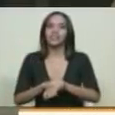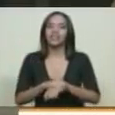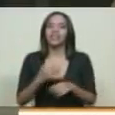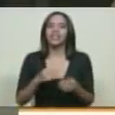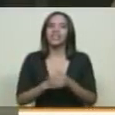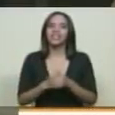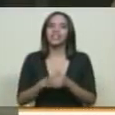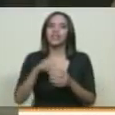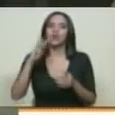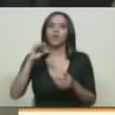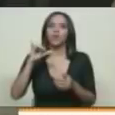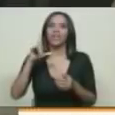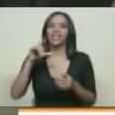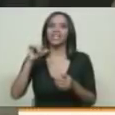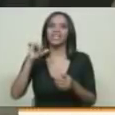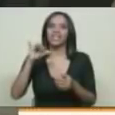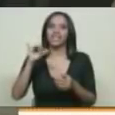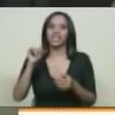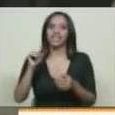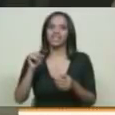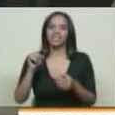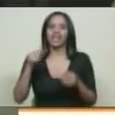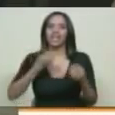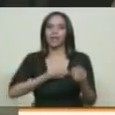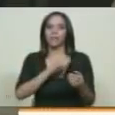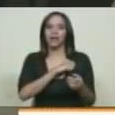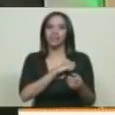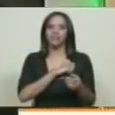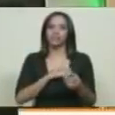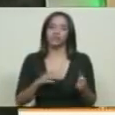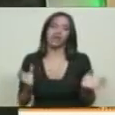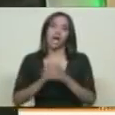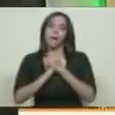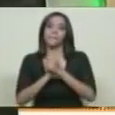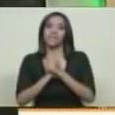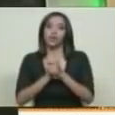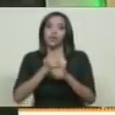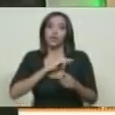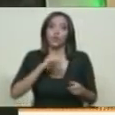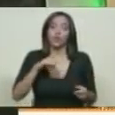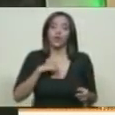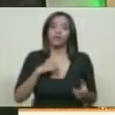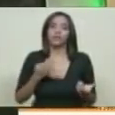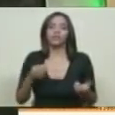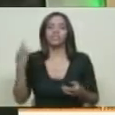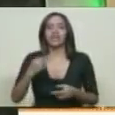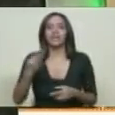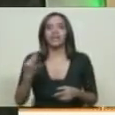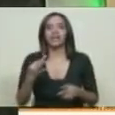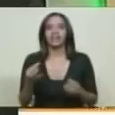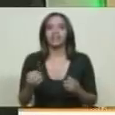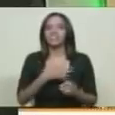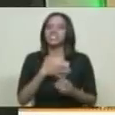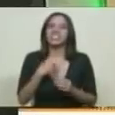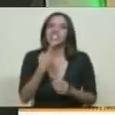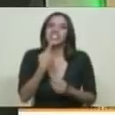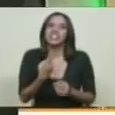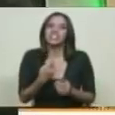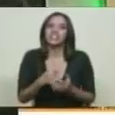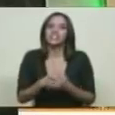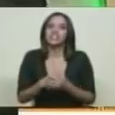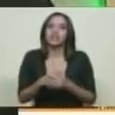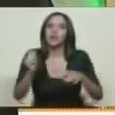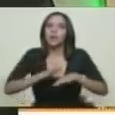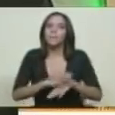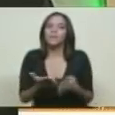Bueno, Willy Toledo es hermano nuestro, ¿no? Willy Toledo es amigo mío, amigo nuestro, y la verdad que, bueno, pues eso quiere decir, o sea, ¿por qué la